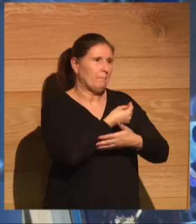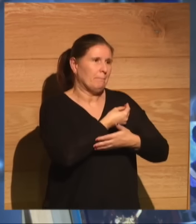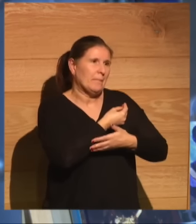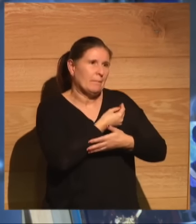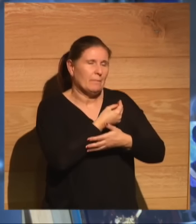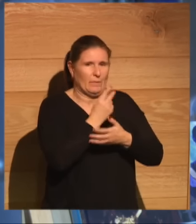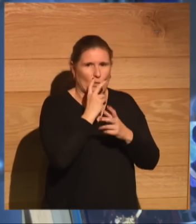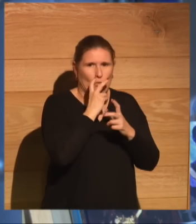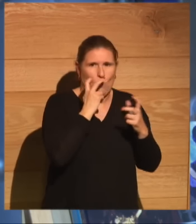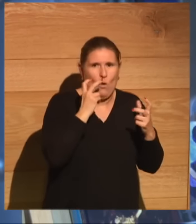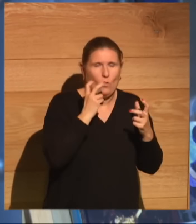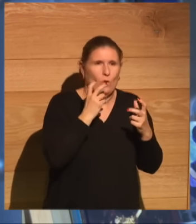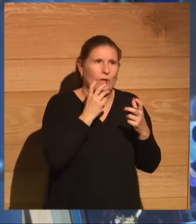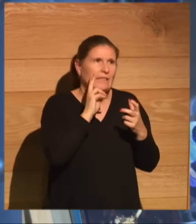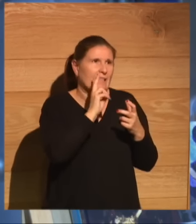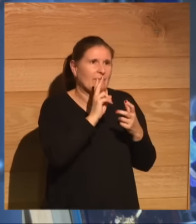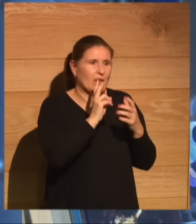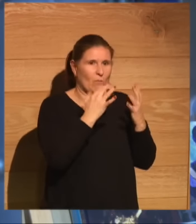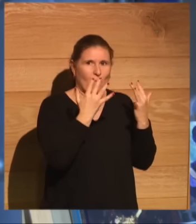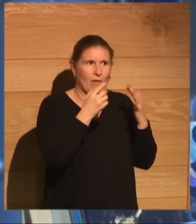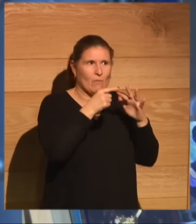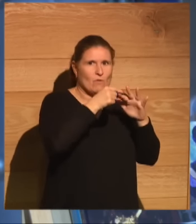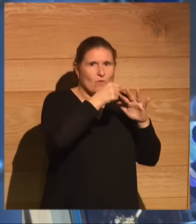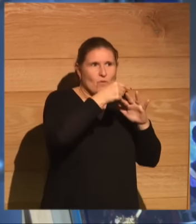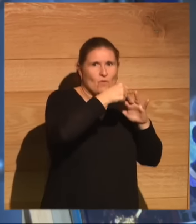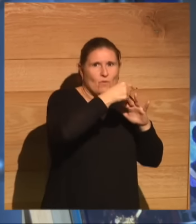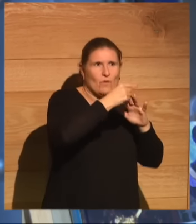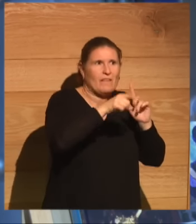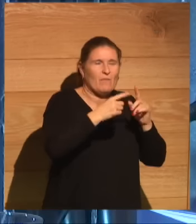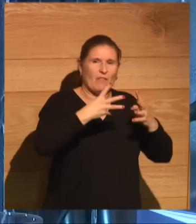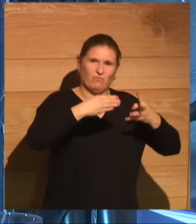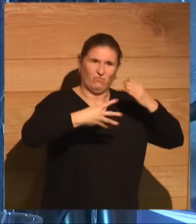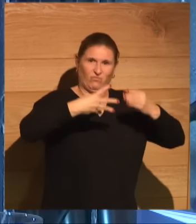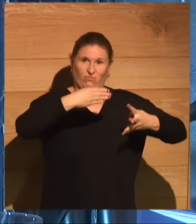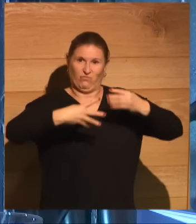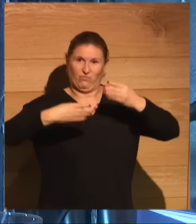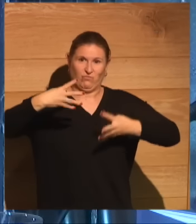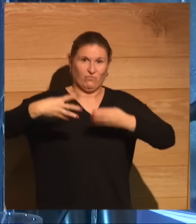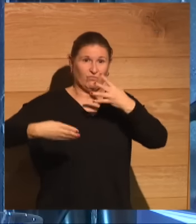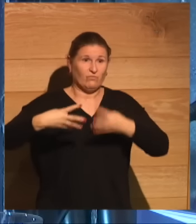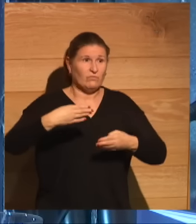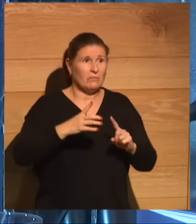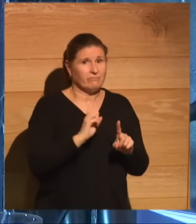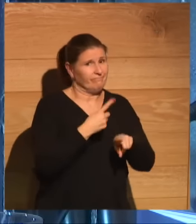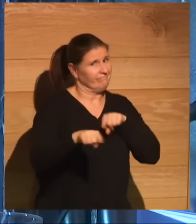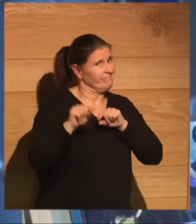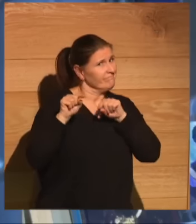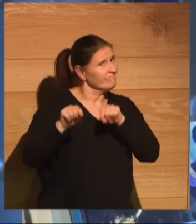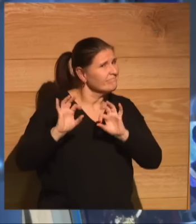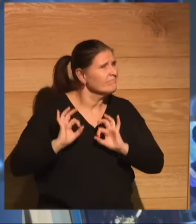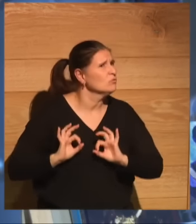O no dibujan a un niño con tijeras en lugar de manos que después rescataría. o no se deja subsumir por